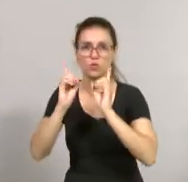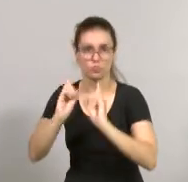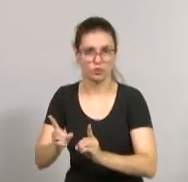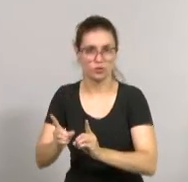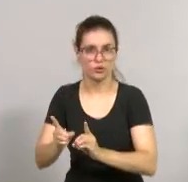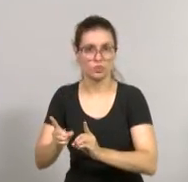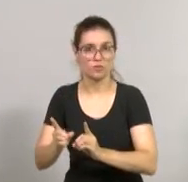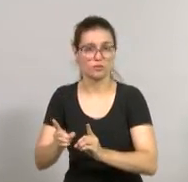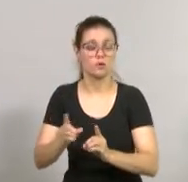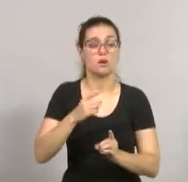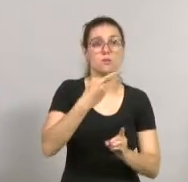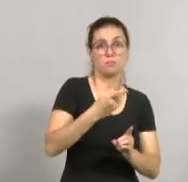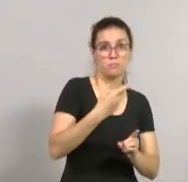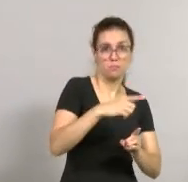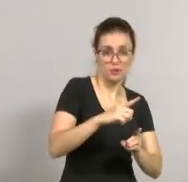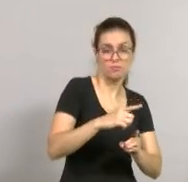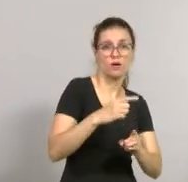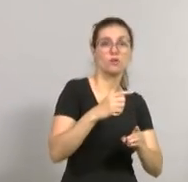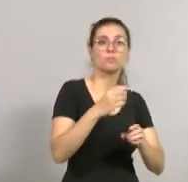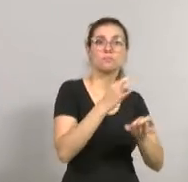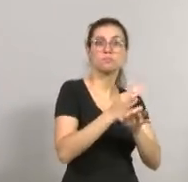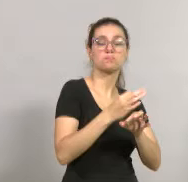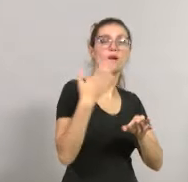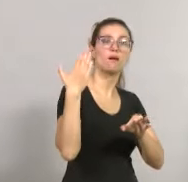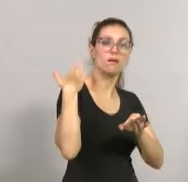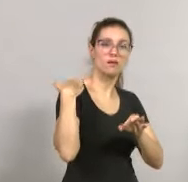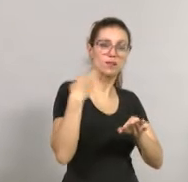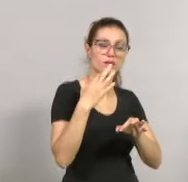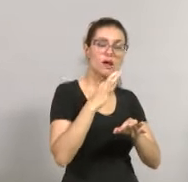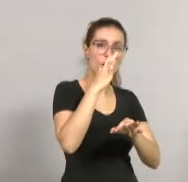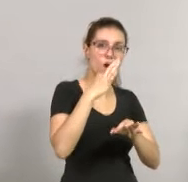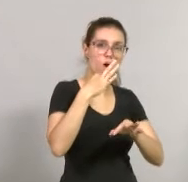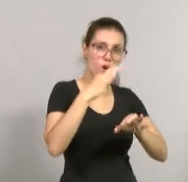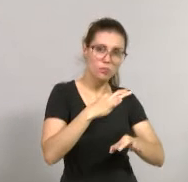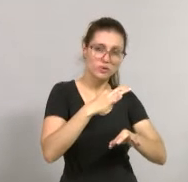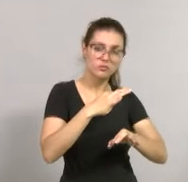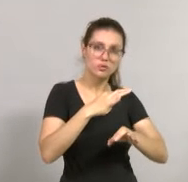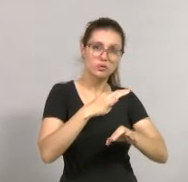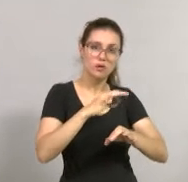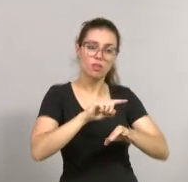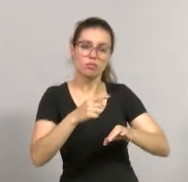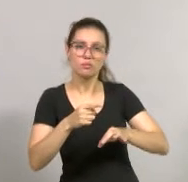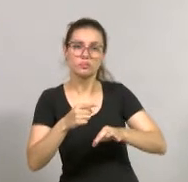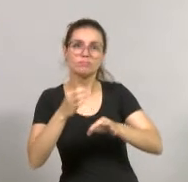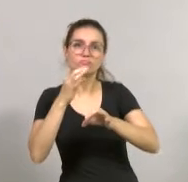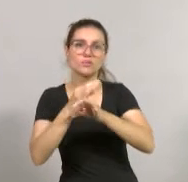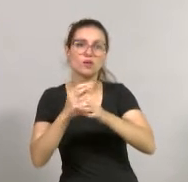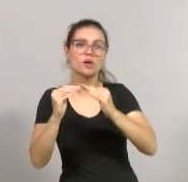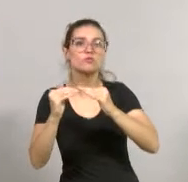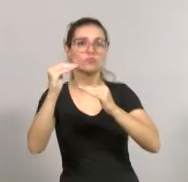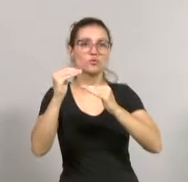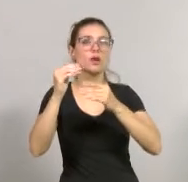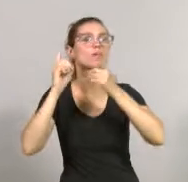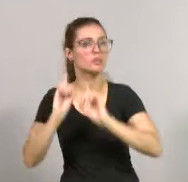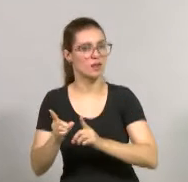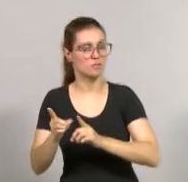la educación general obligatoria, pero también de ponerse como perspectiva la educación superior. Y lo